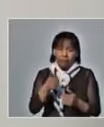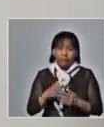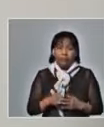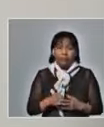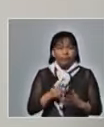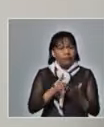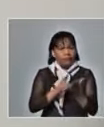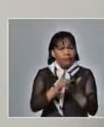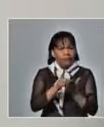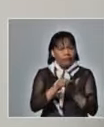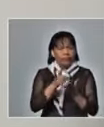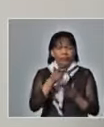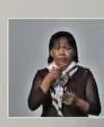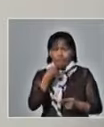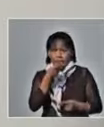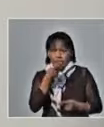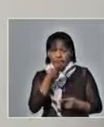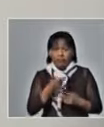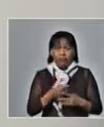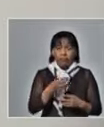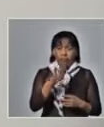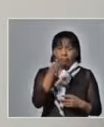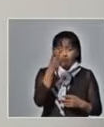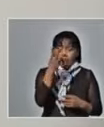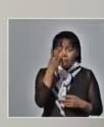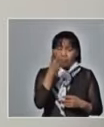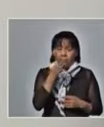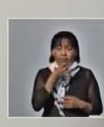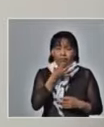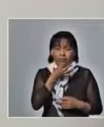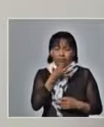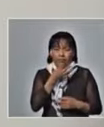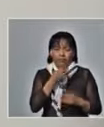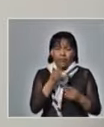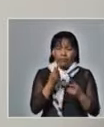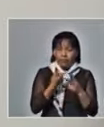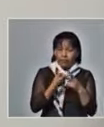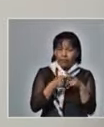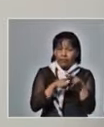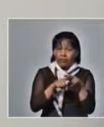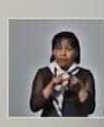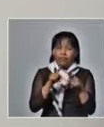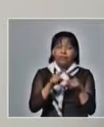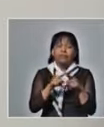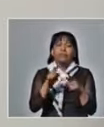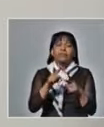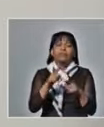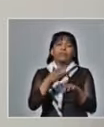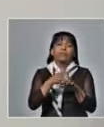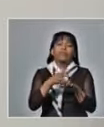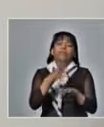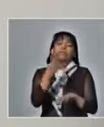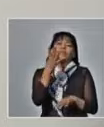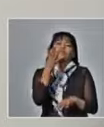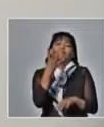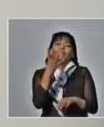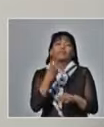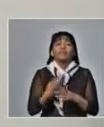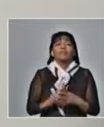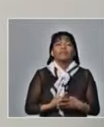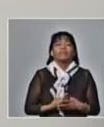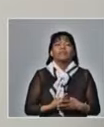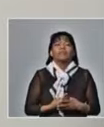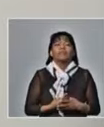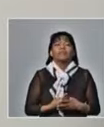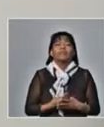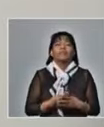derecho a hablar, a exponer durante 3 minutos, iniciaría con quien obtuvo el número 4, la posición número 4